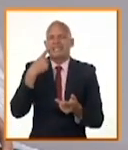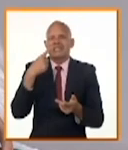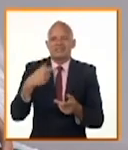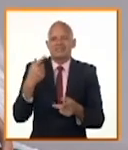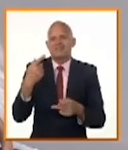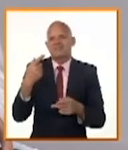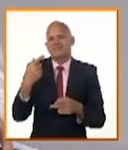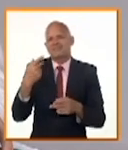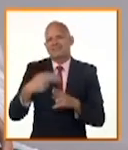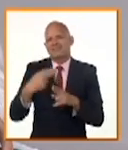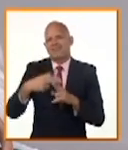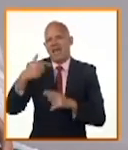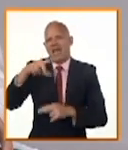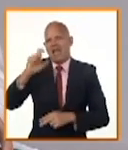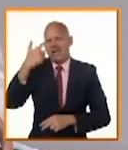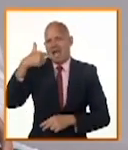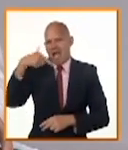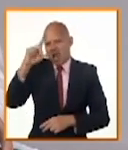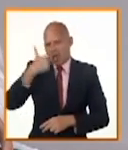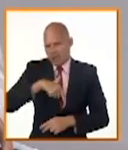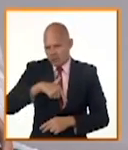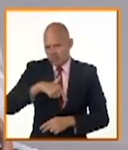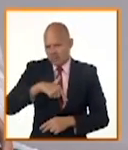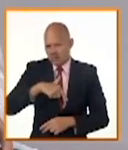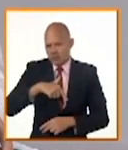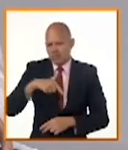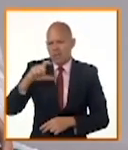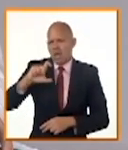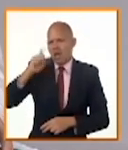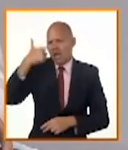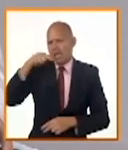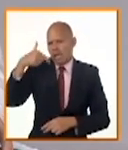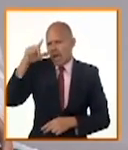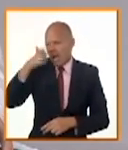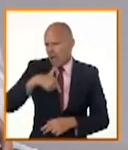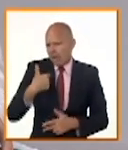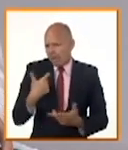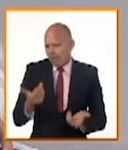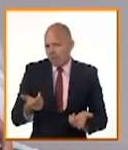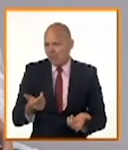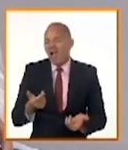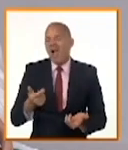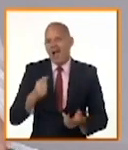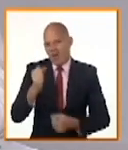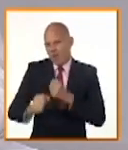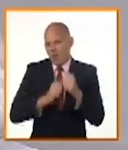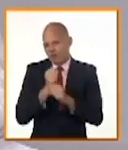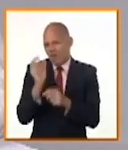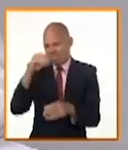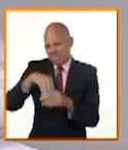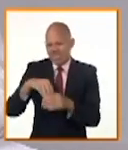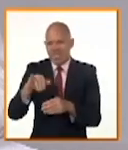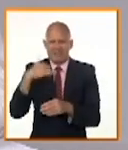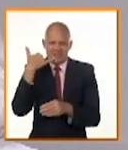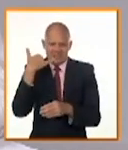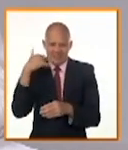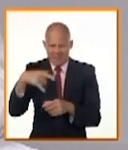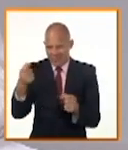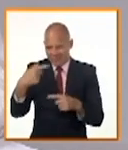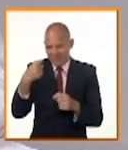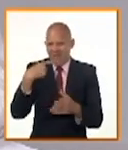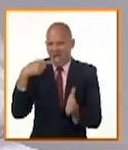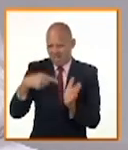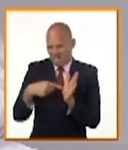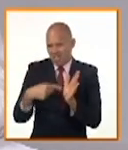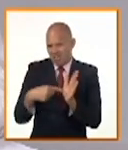sucursal bancaria hacerla construirla y empezar a brindar servicios o es un es una inversión costosa los cajeros automáticos ya explicaba por las necesidades que